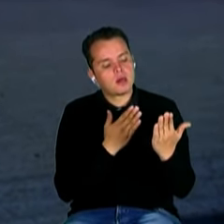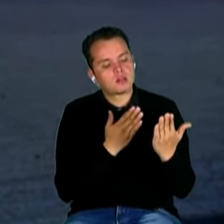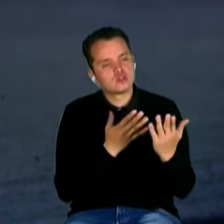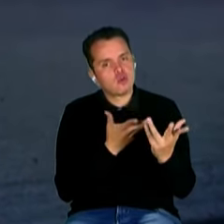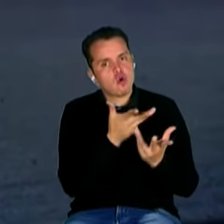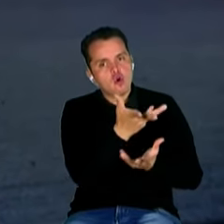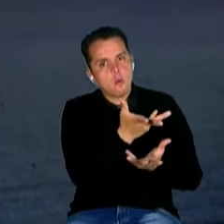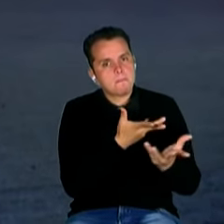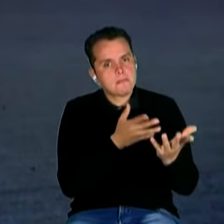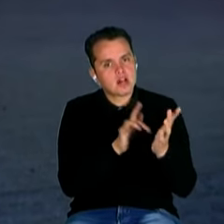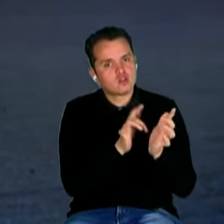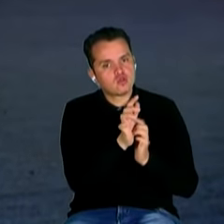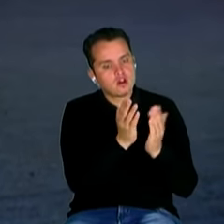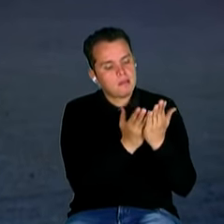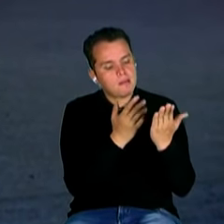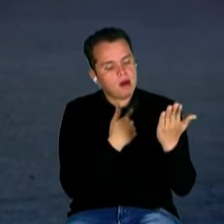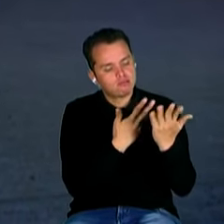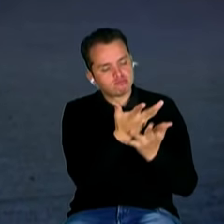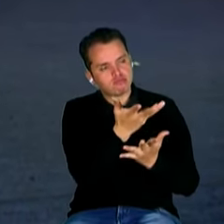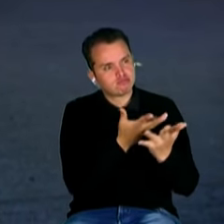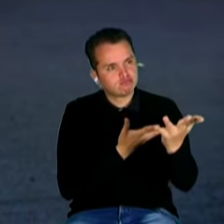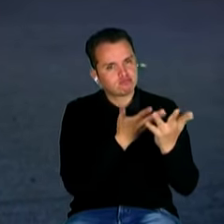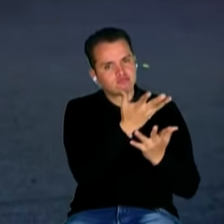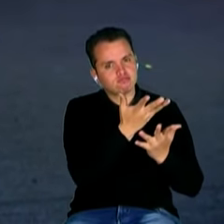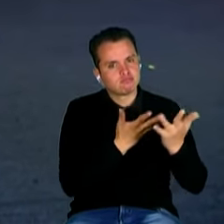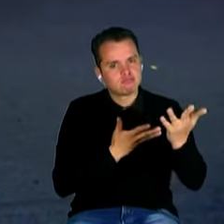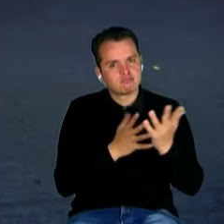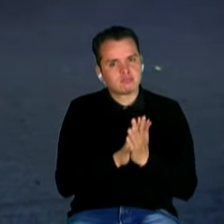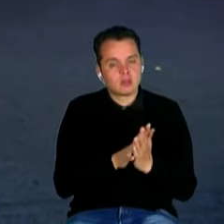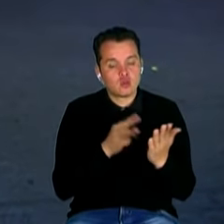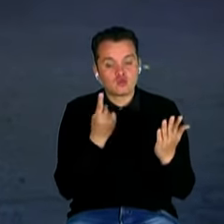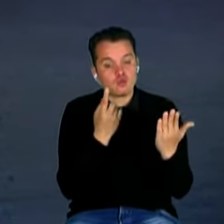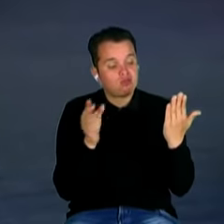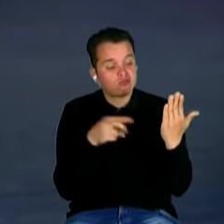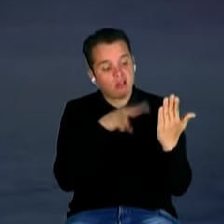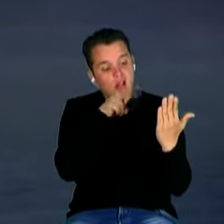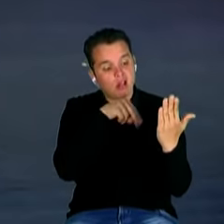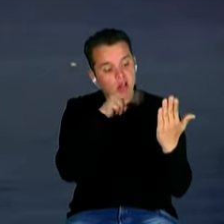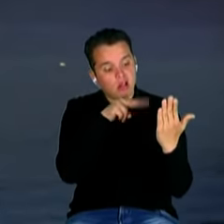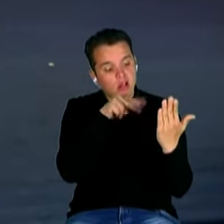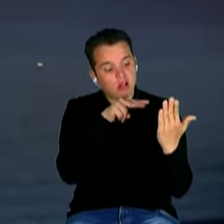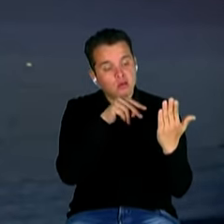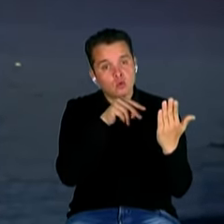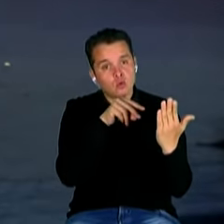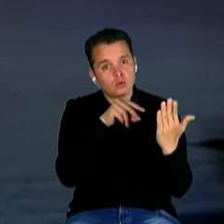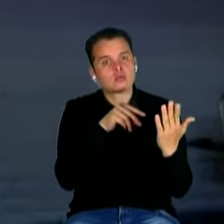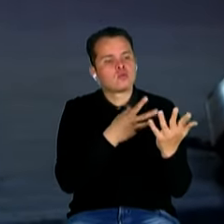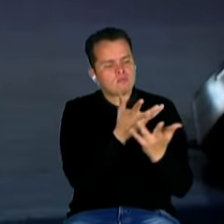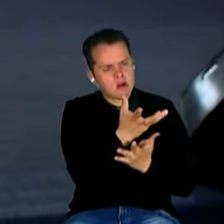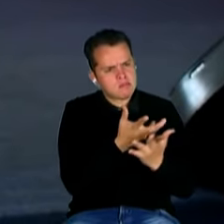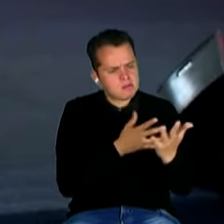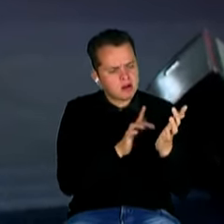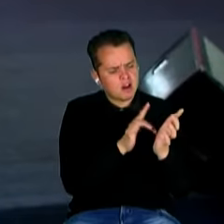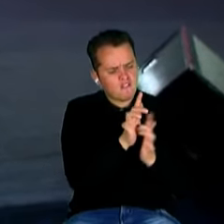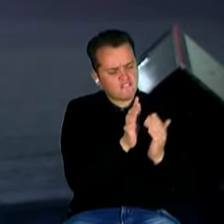Y cuando hablo con Dios en la palabra, yo veo que Abraham obedecía mucho